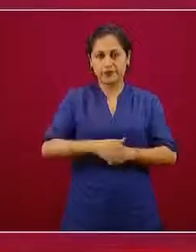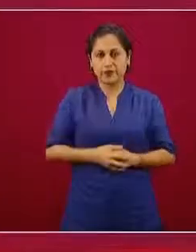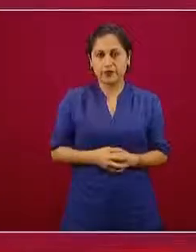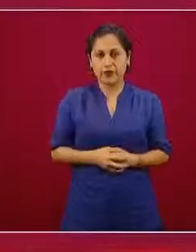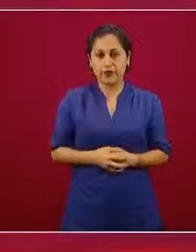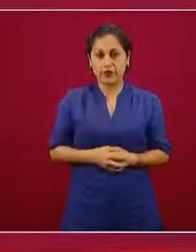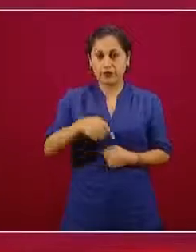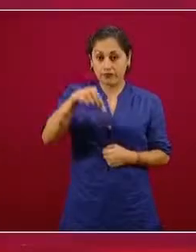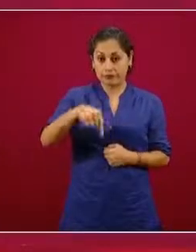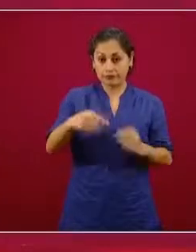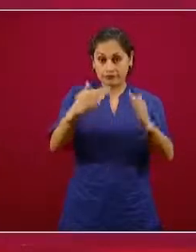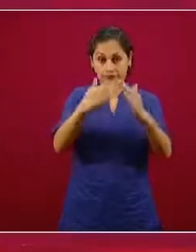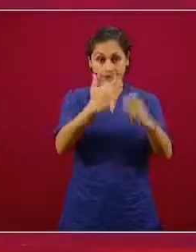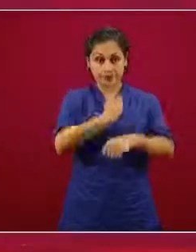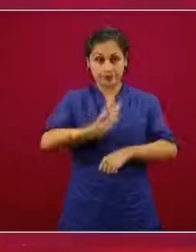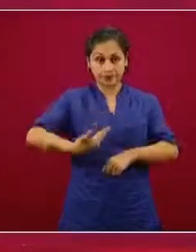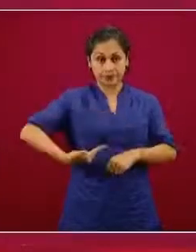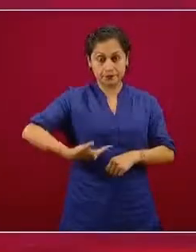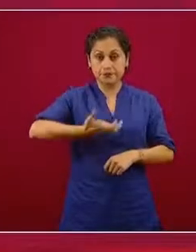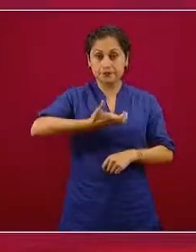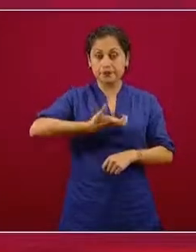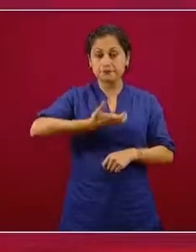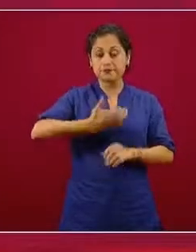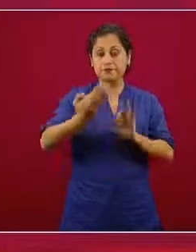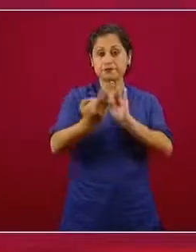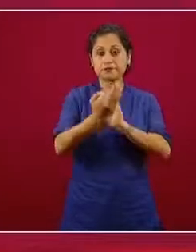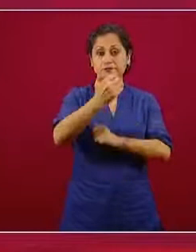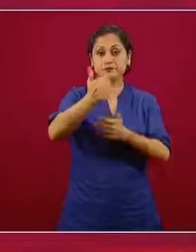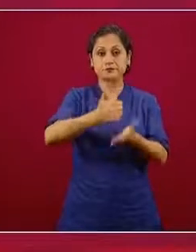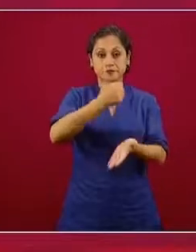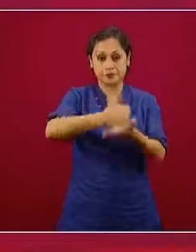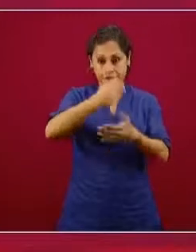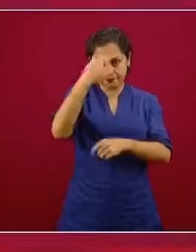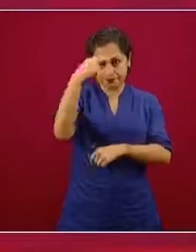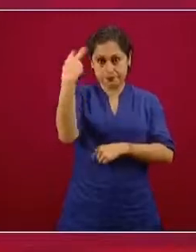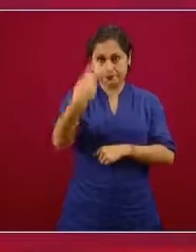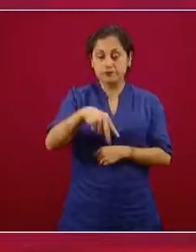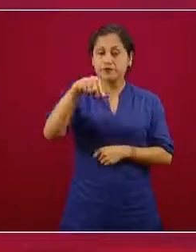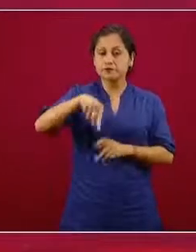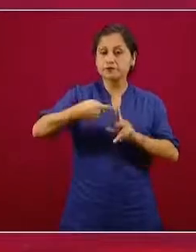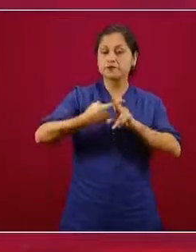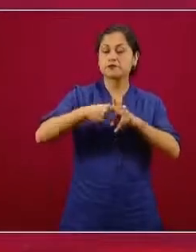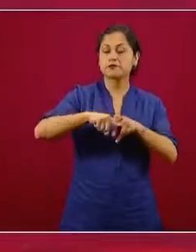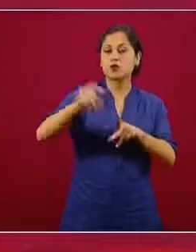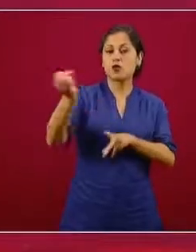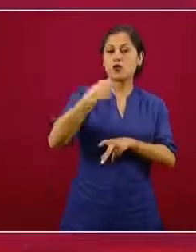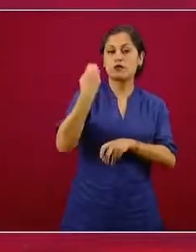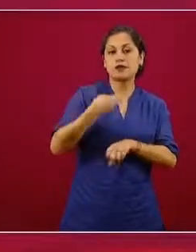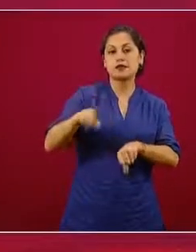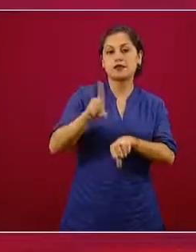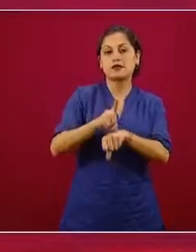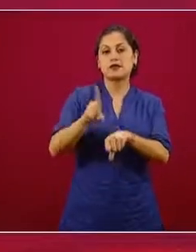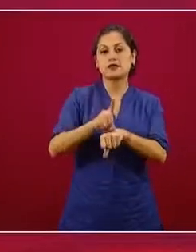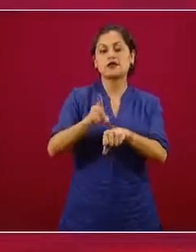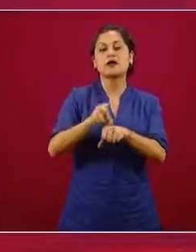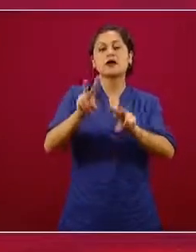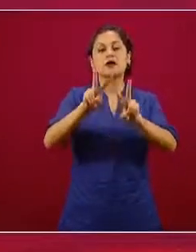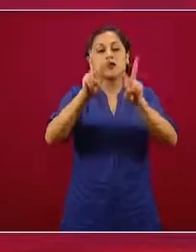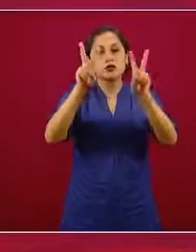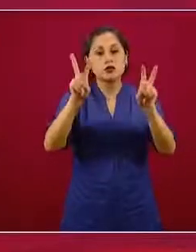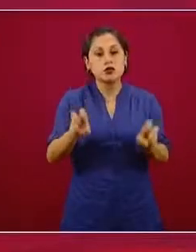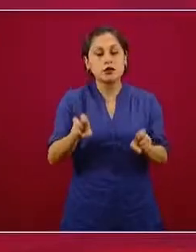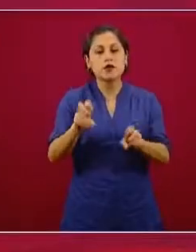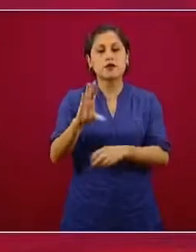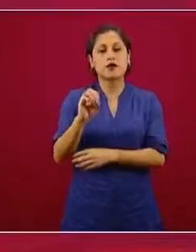estamos en el Palacio Nacional, en la Ciudad de México. Vamos a iniciar la conferencia de prensa diaria sobre la pandemia de COVID-19,